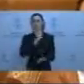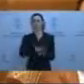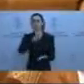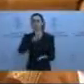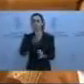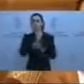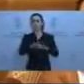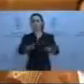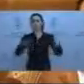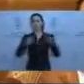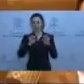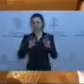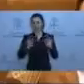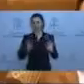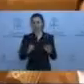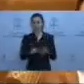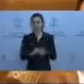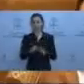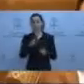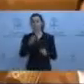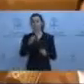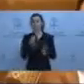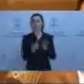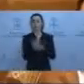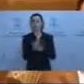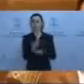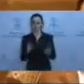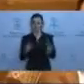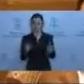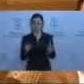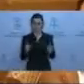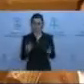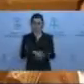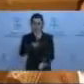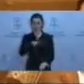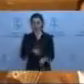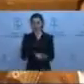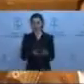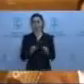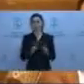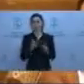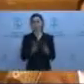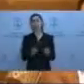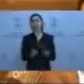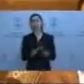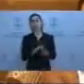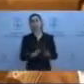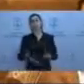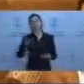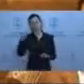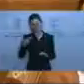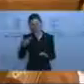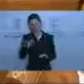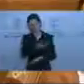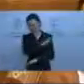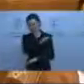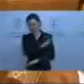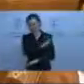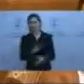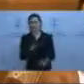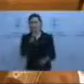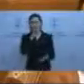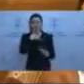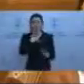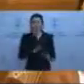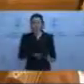Parlamento. 21 días, señor consejero. Tres líneas de certificación. Comprenderán la importancia de este registro, señor consejero. Bueno, mire, yo ahora no